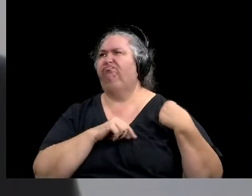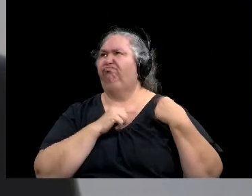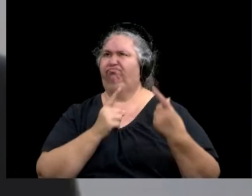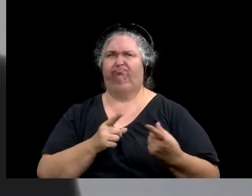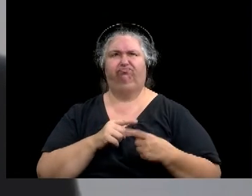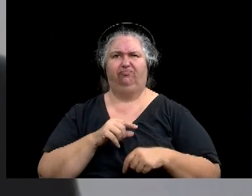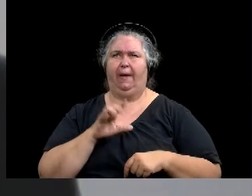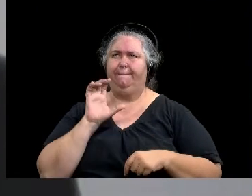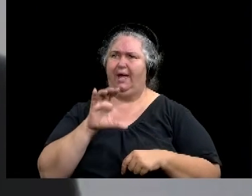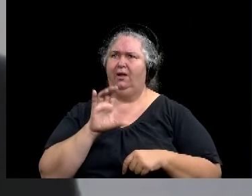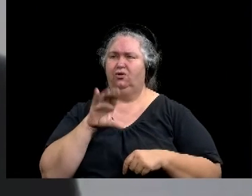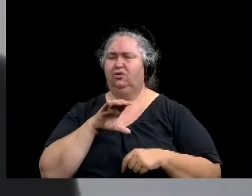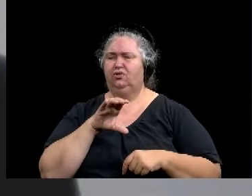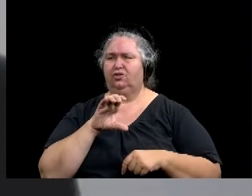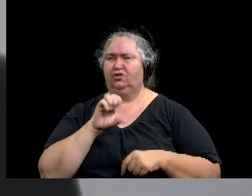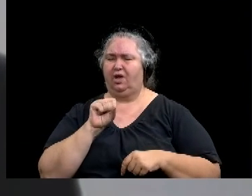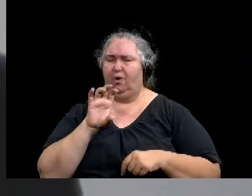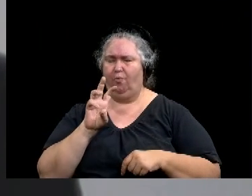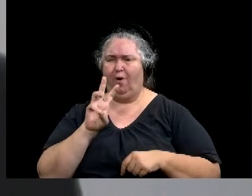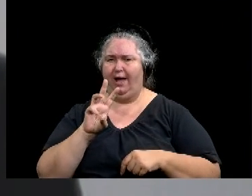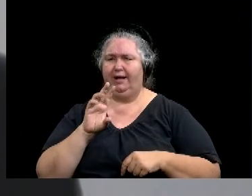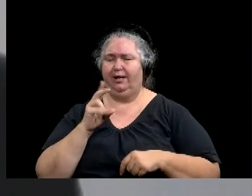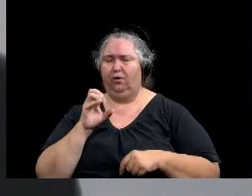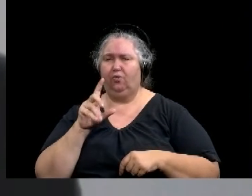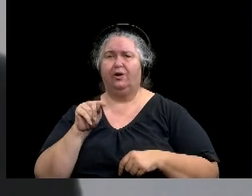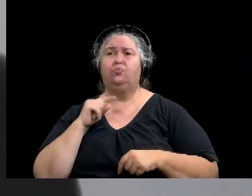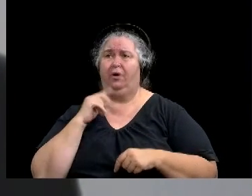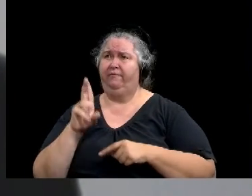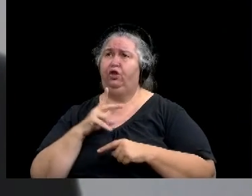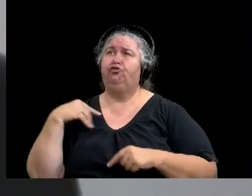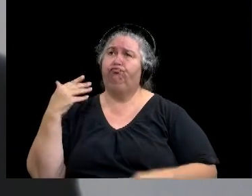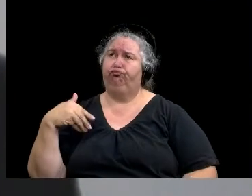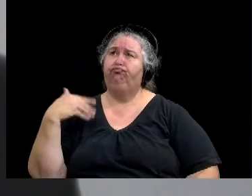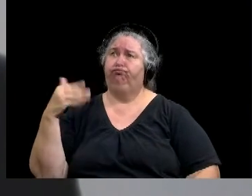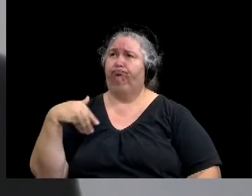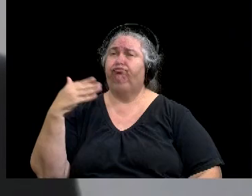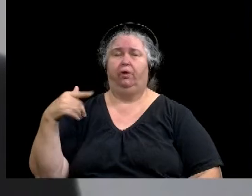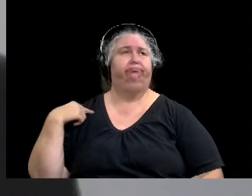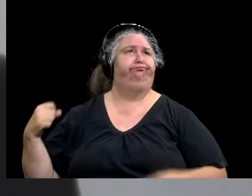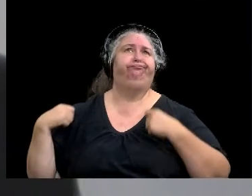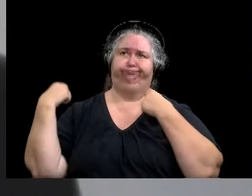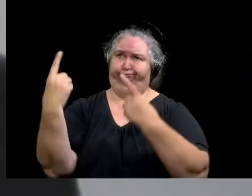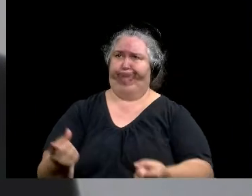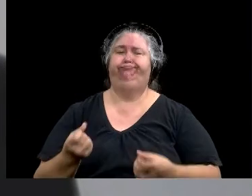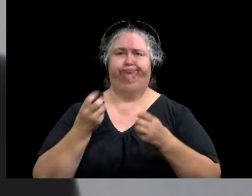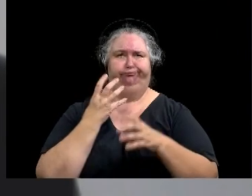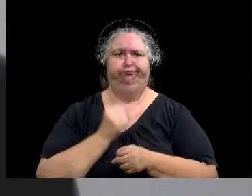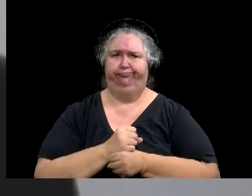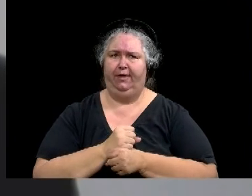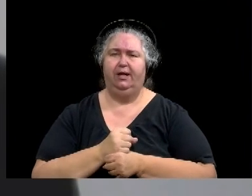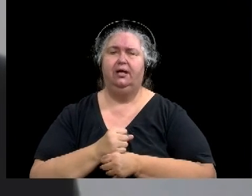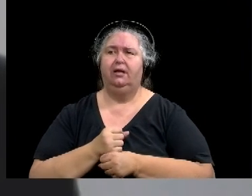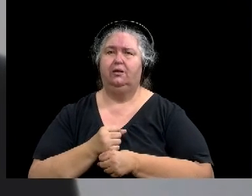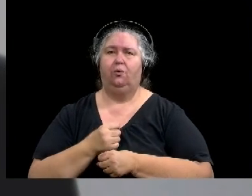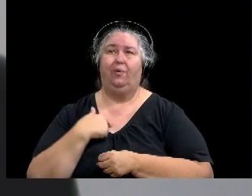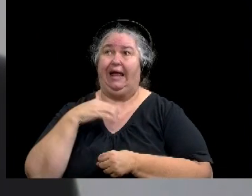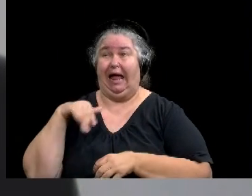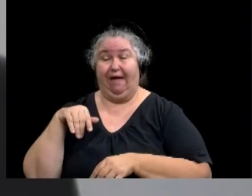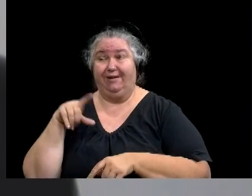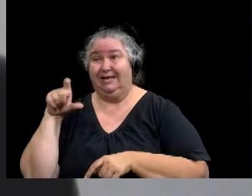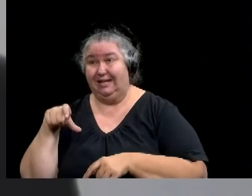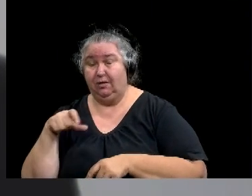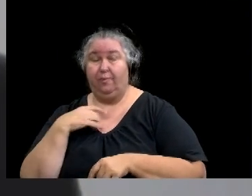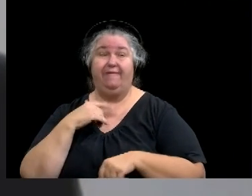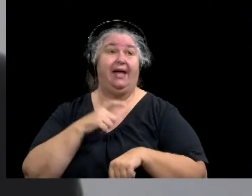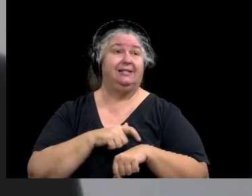todos los hospitales que han usado de tiempo a tiempo por muchos años así es que hemos perdido todos